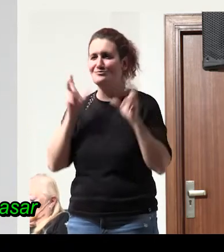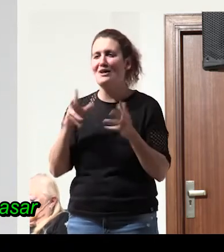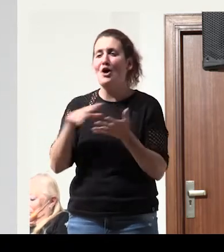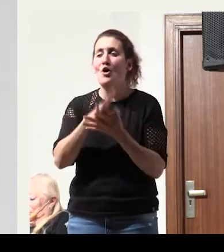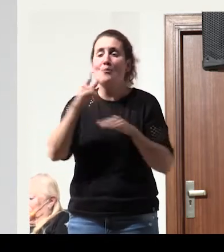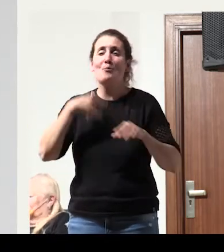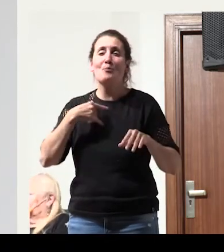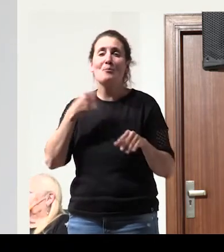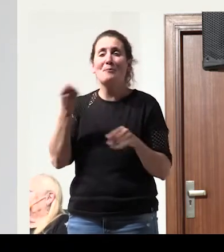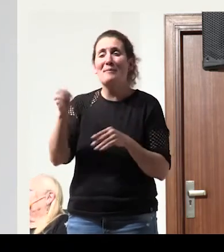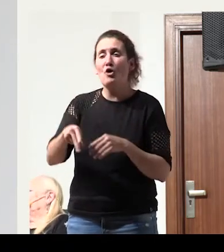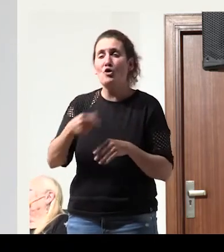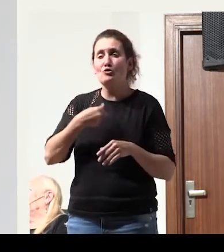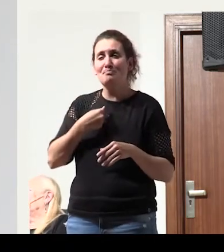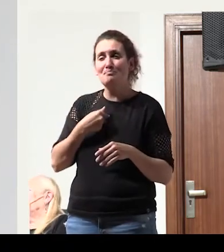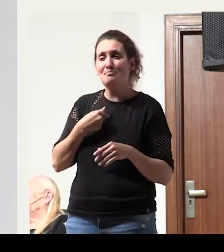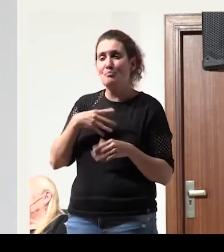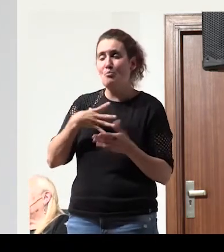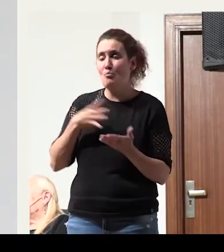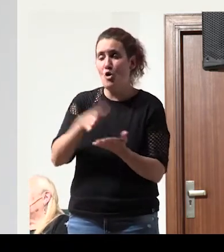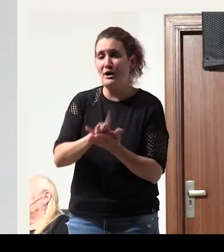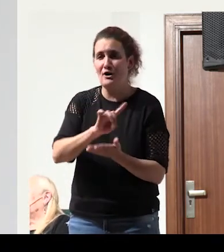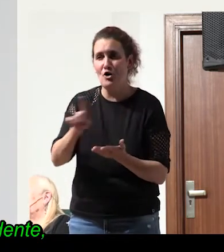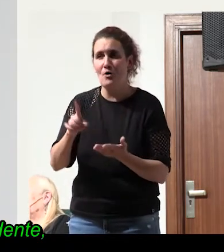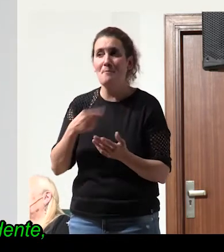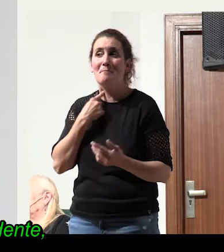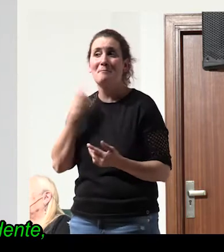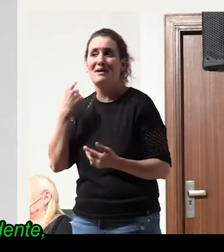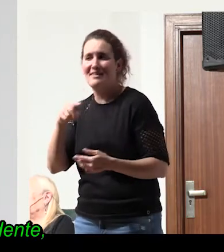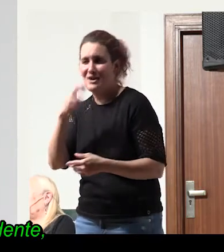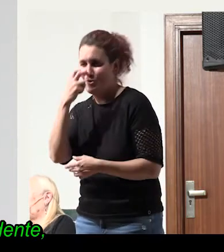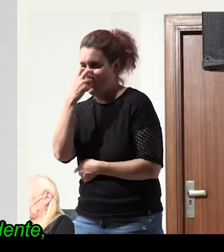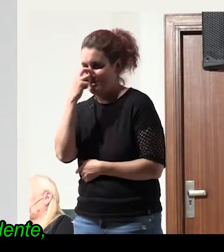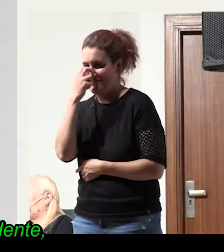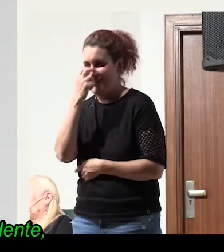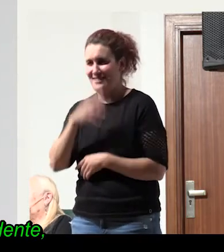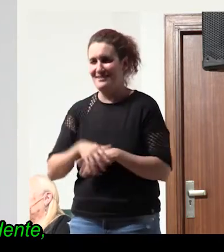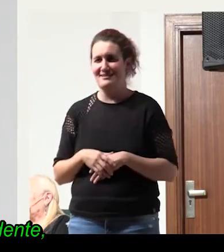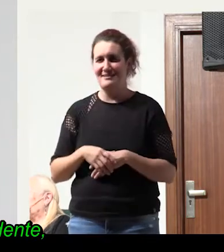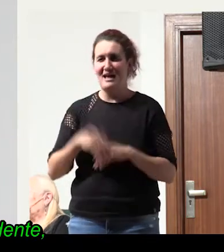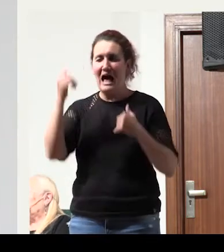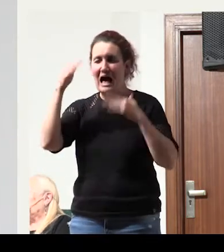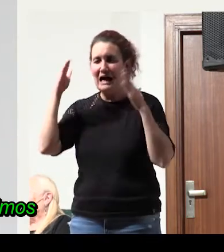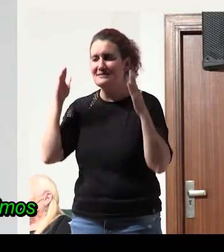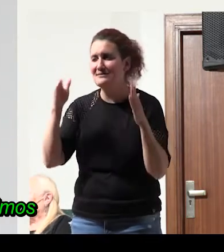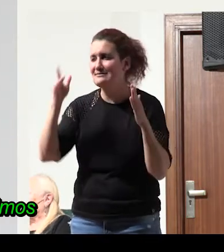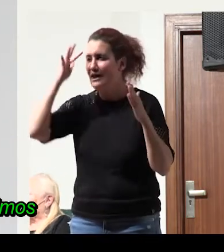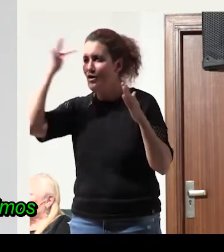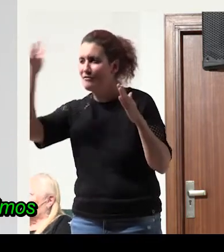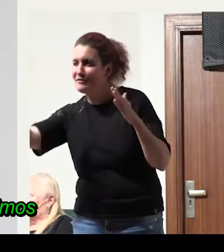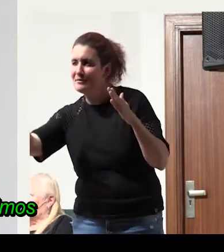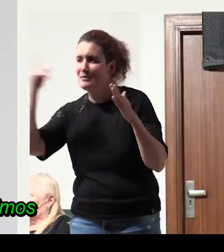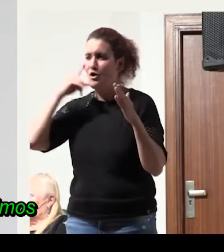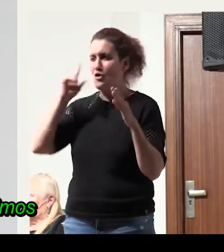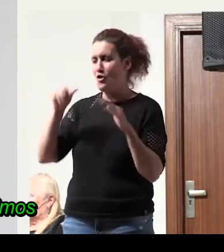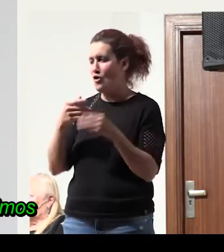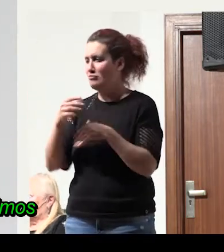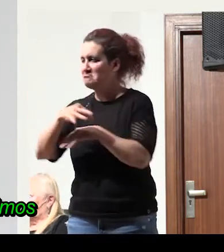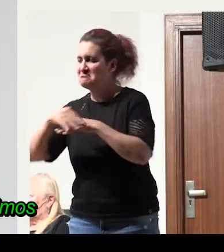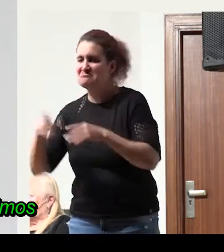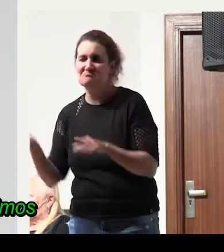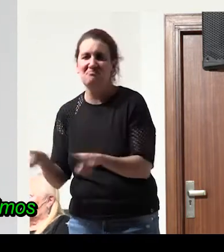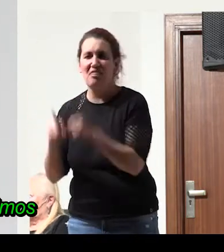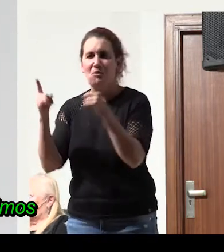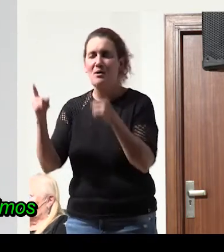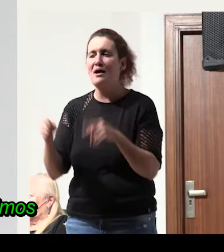morir, sino perder la curiosidad. Atenta a lo efímero, lo intrascendente, paladeando los momentos